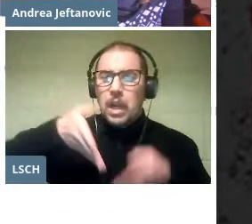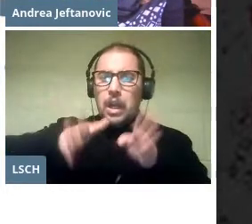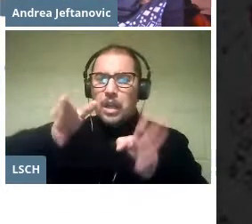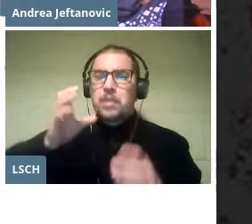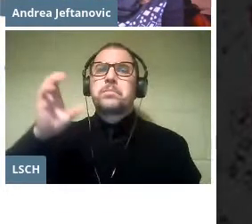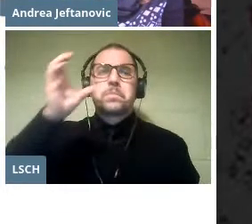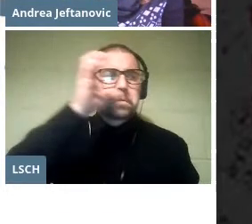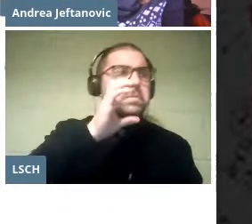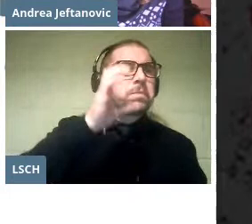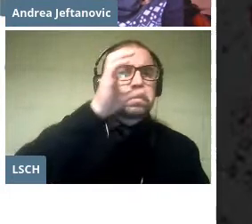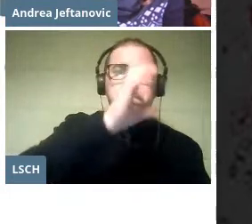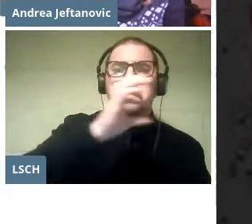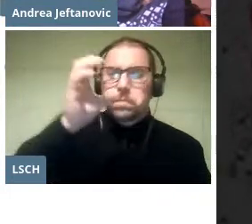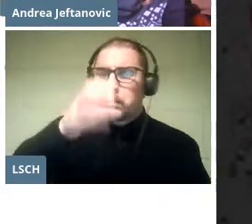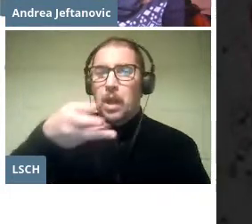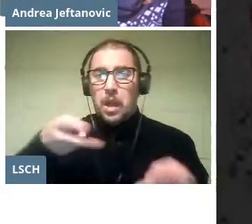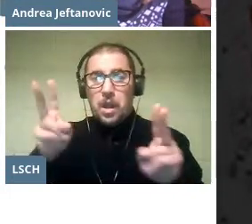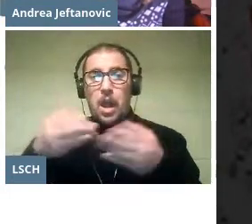como